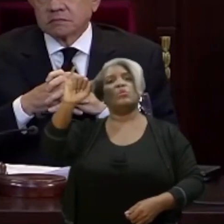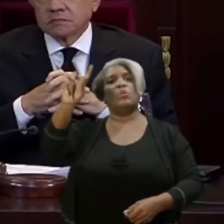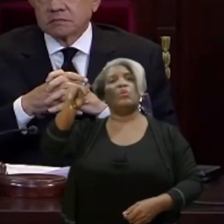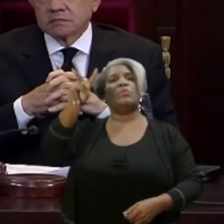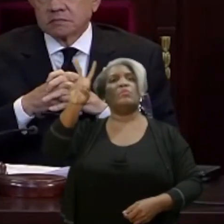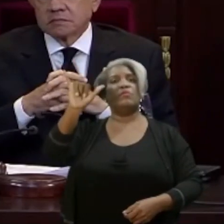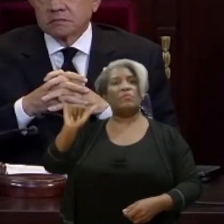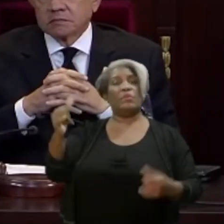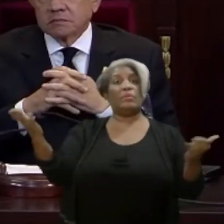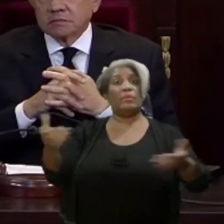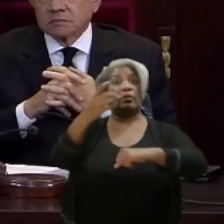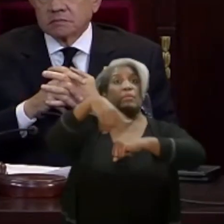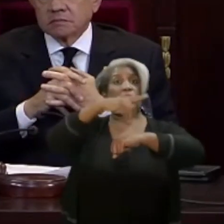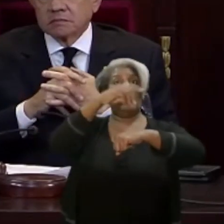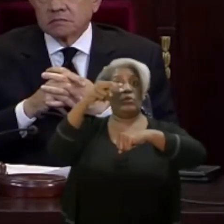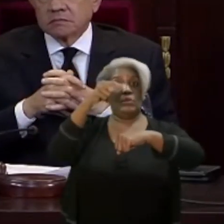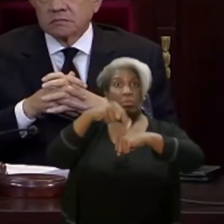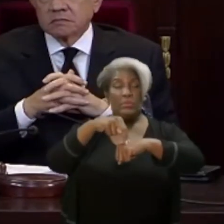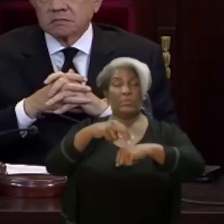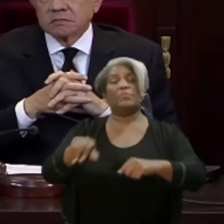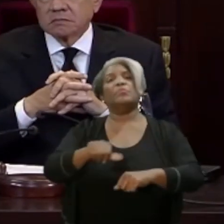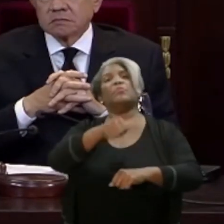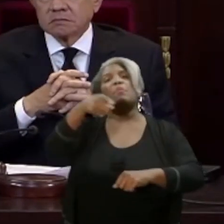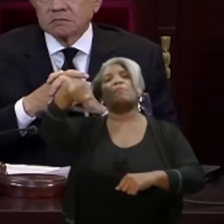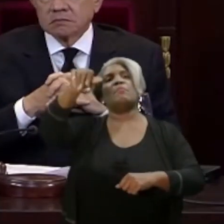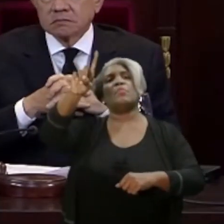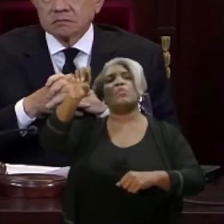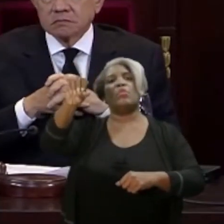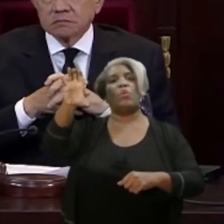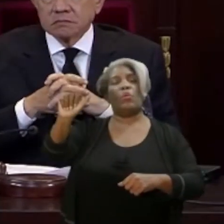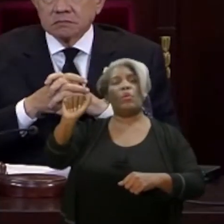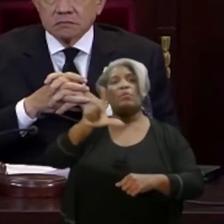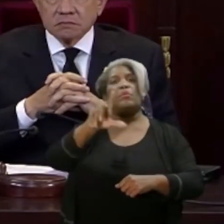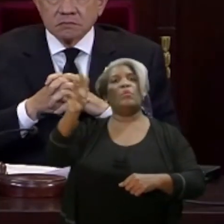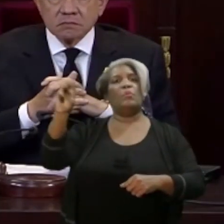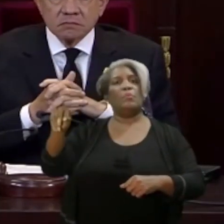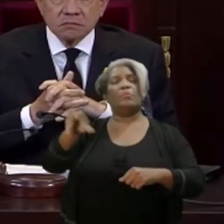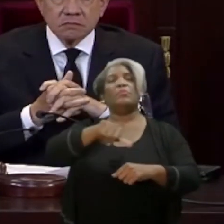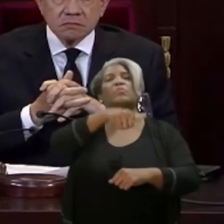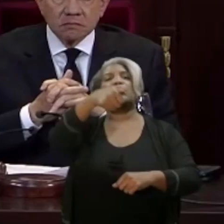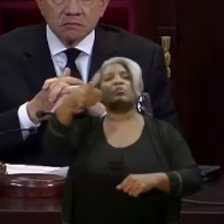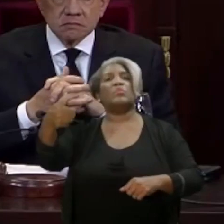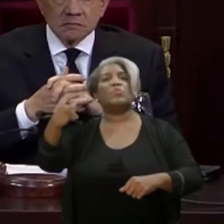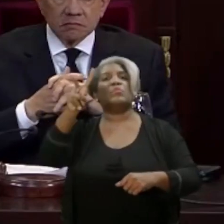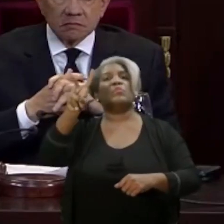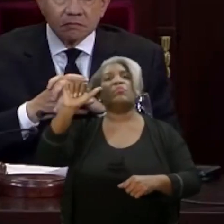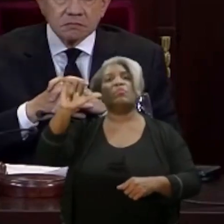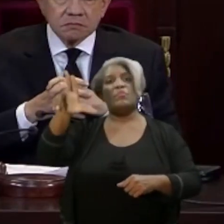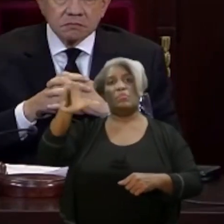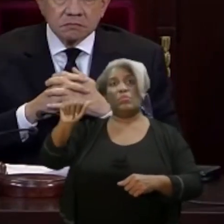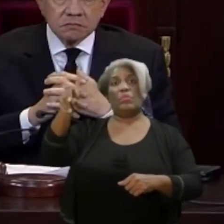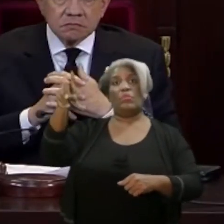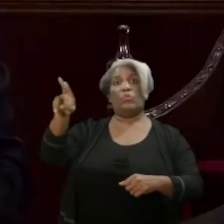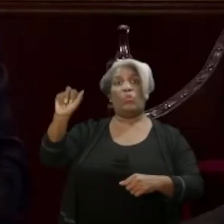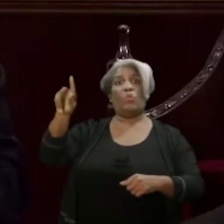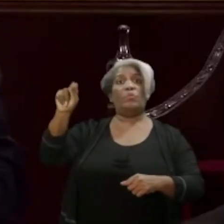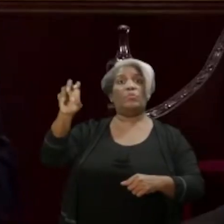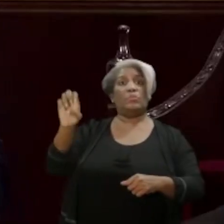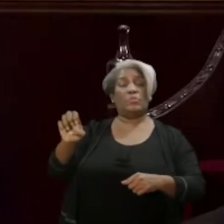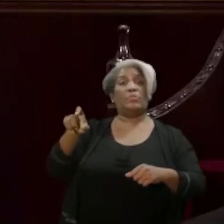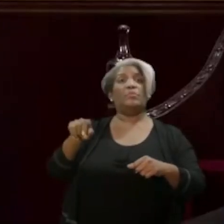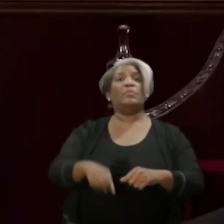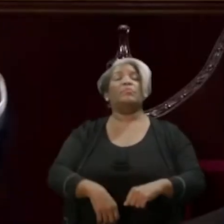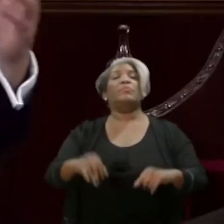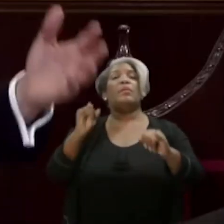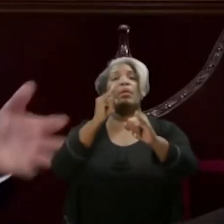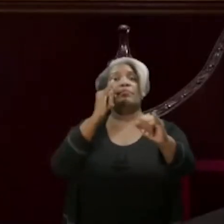como otros tres en Santo Domingo Este, Pidoca, en Los Minas, Pueblo Nuevo, en Villaduarte y el de Invivienda. También se entregó el multiuso